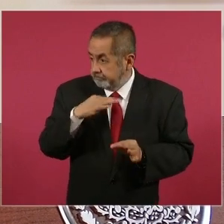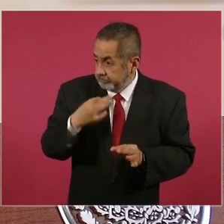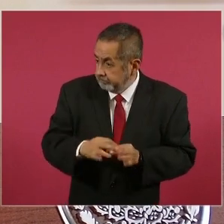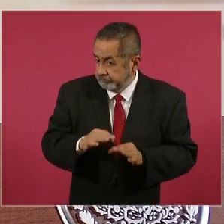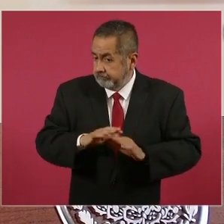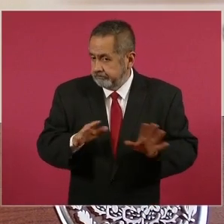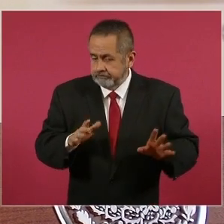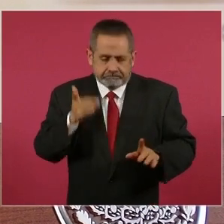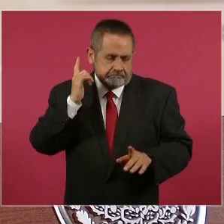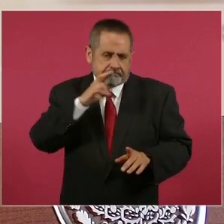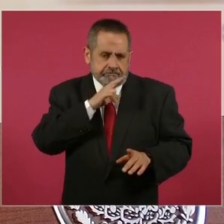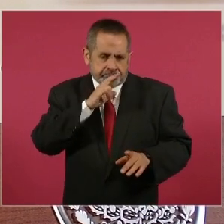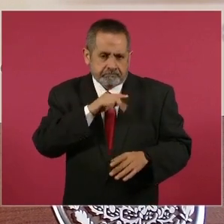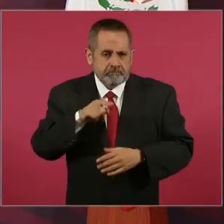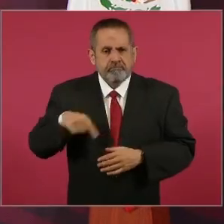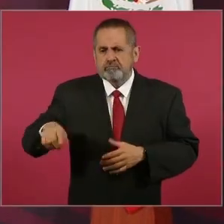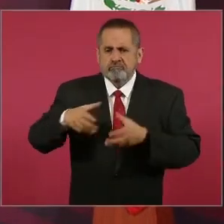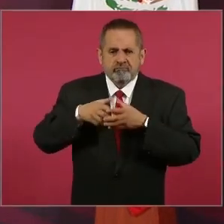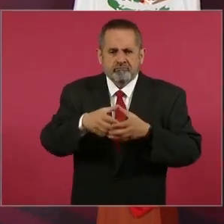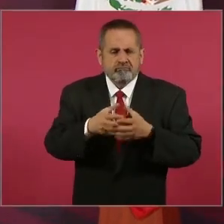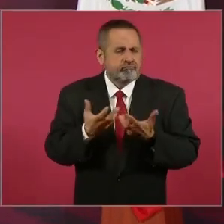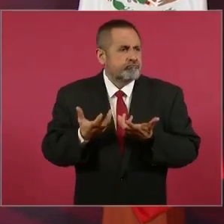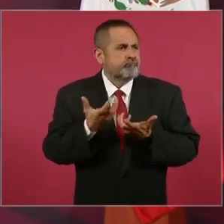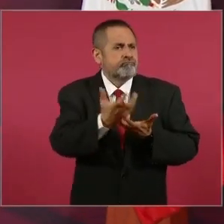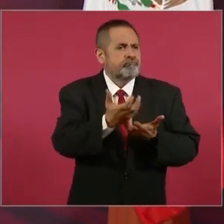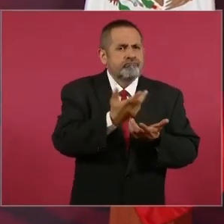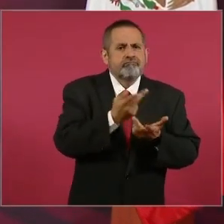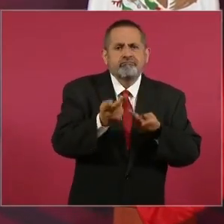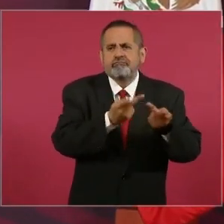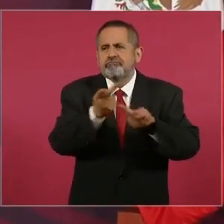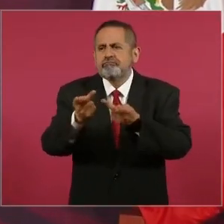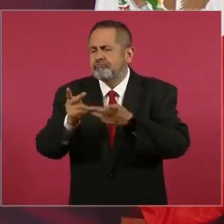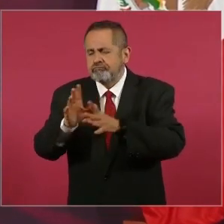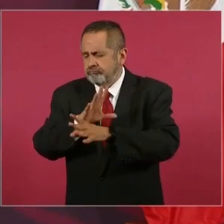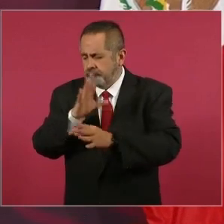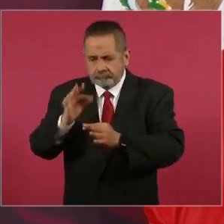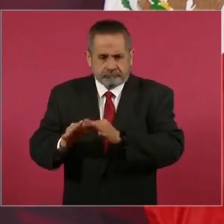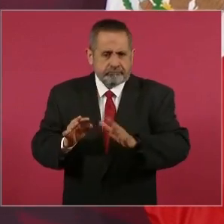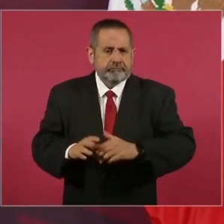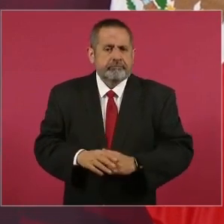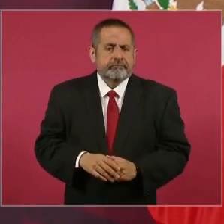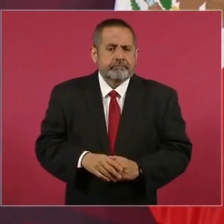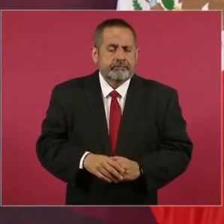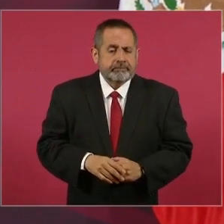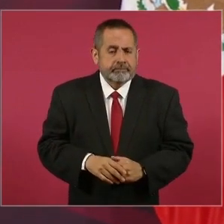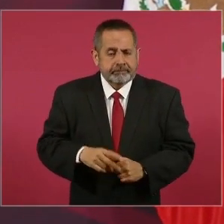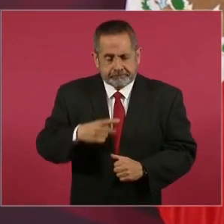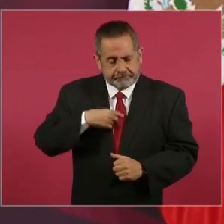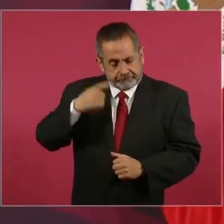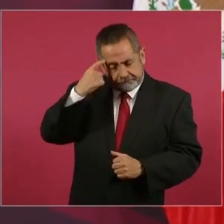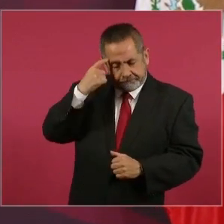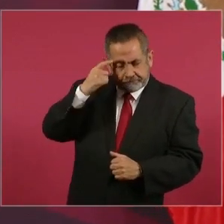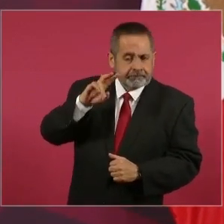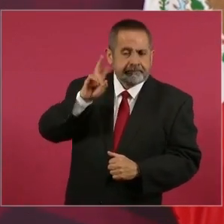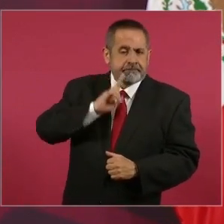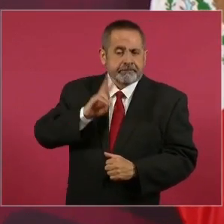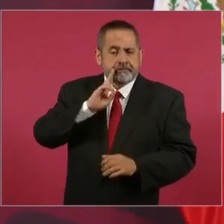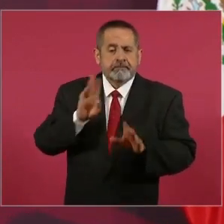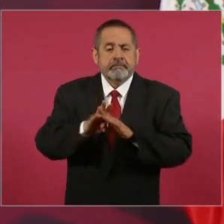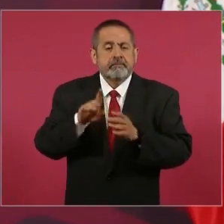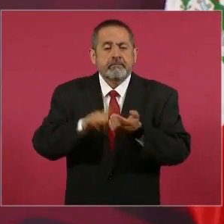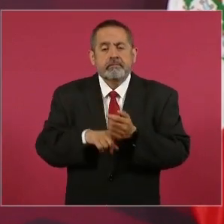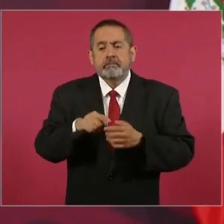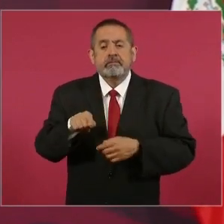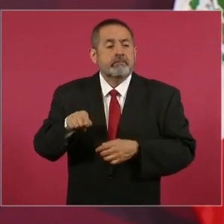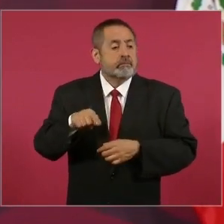pronto sí pueden eh porque van a tener los recursos eh tengo que agradecer a